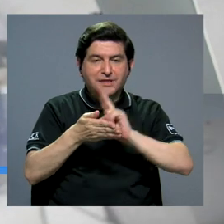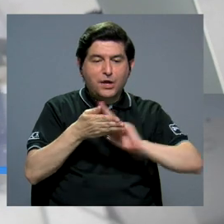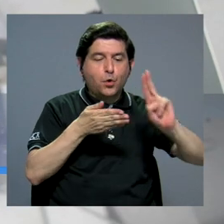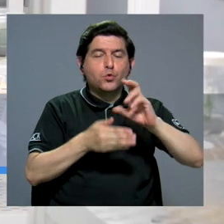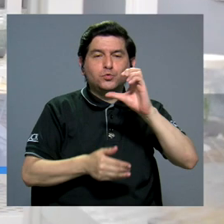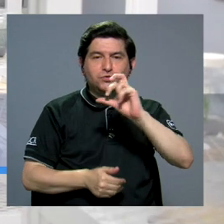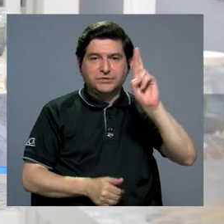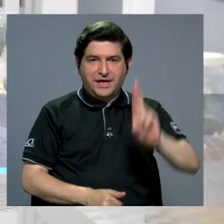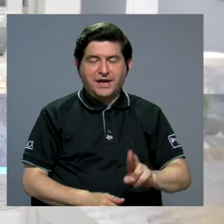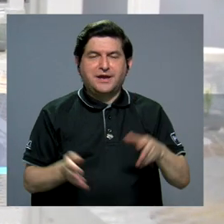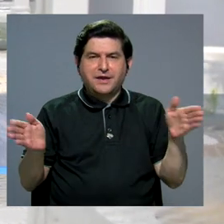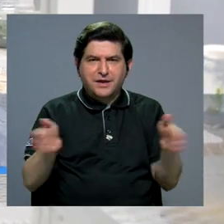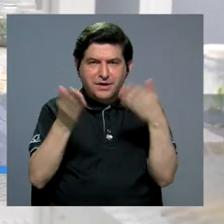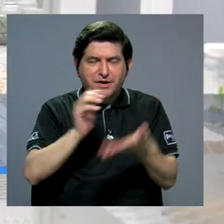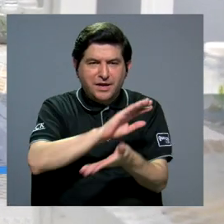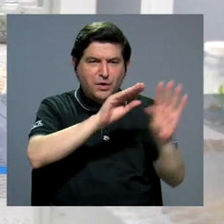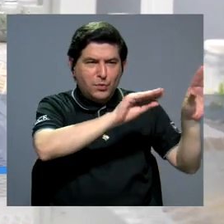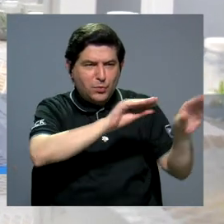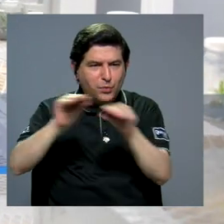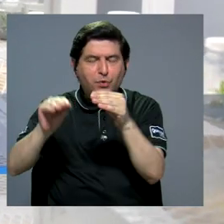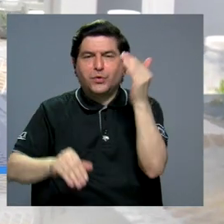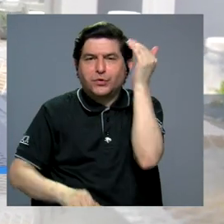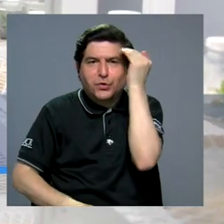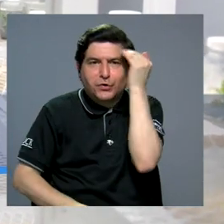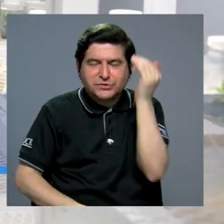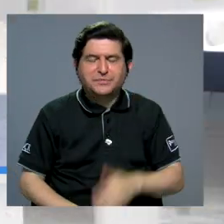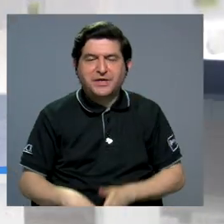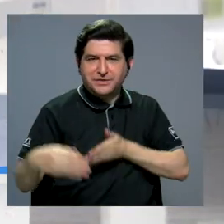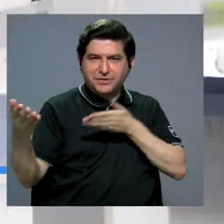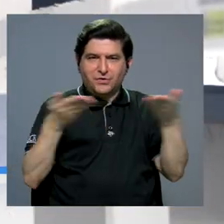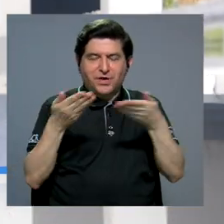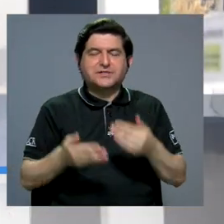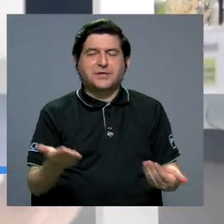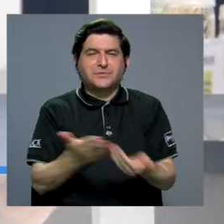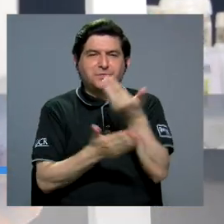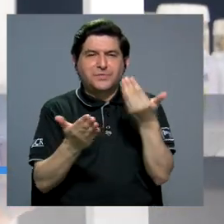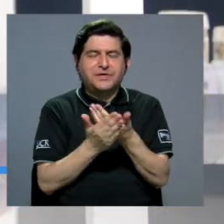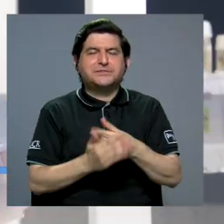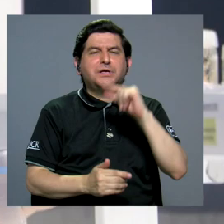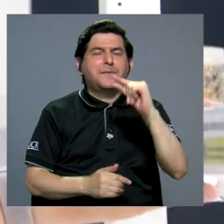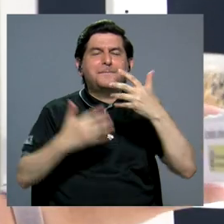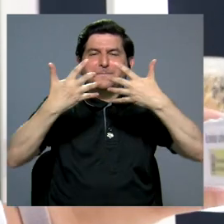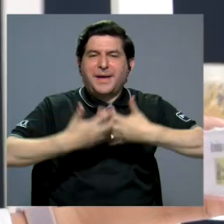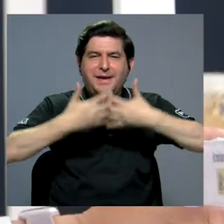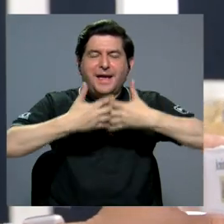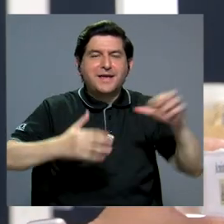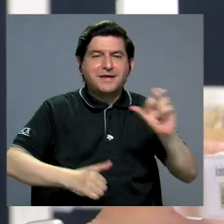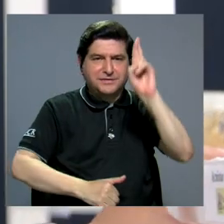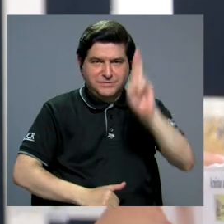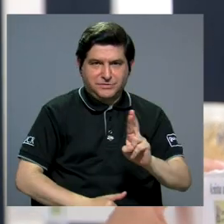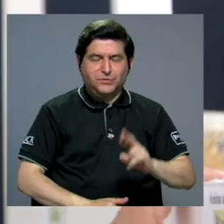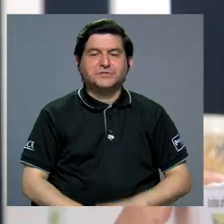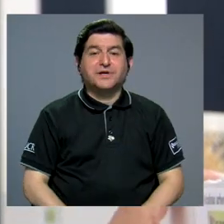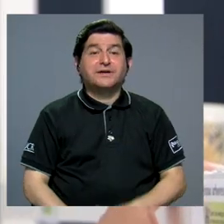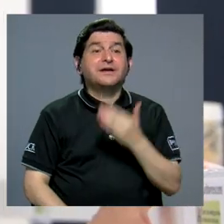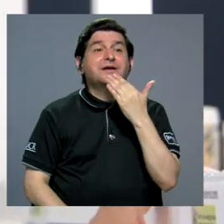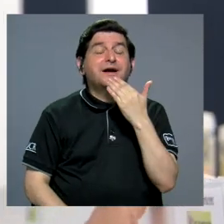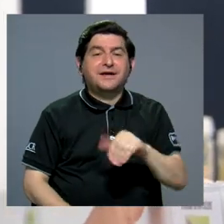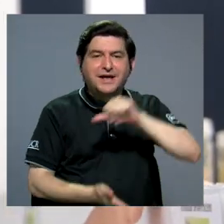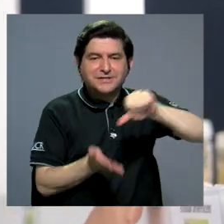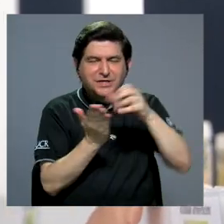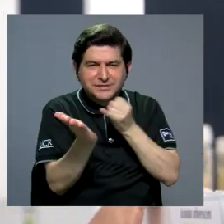Desde la Universidad de Costa Rica se promueve la transferencia de conocimiento al servicio de la innovación en pequeñas empresas